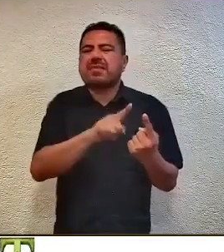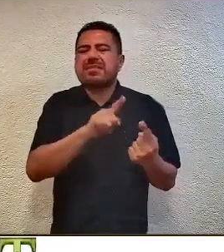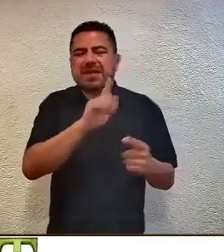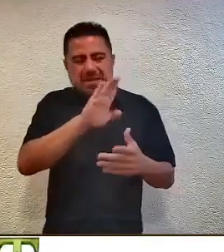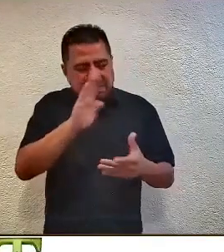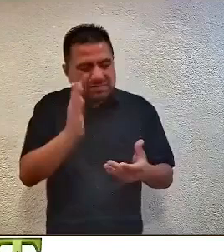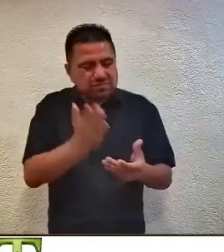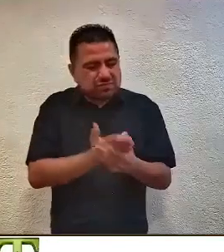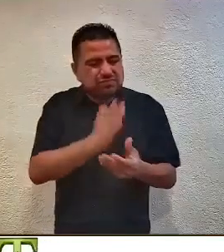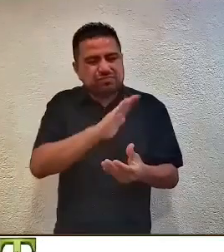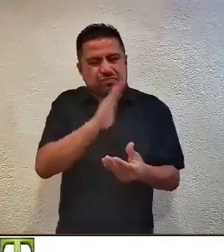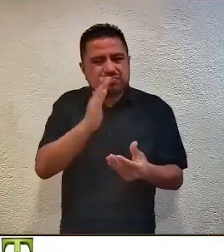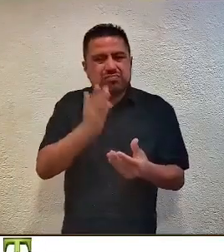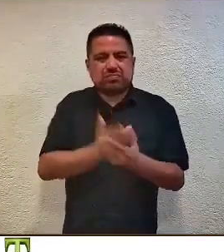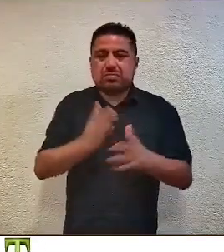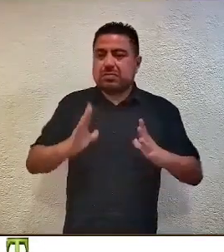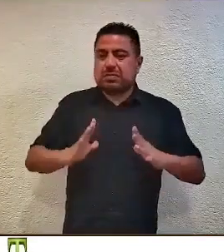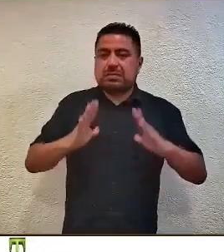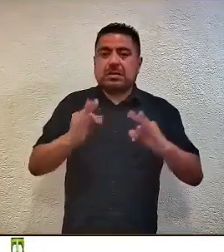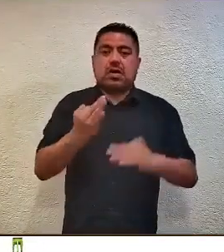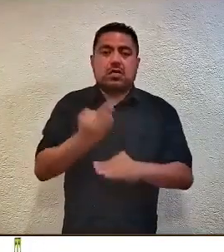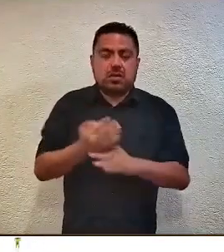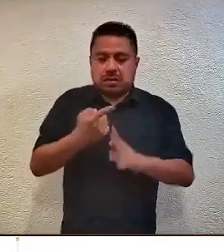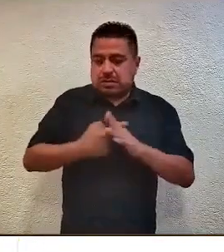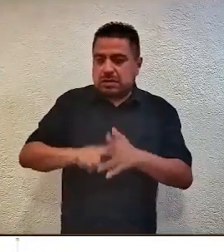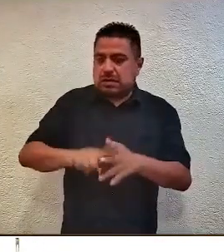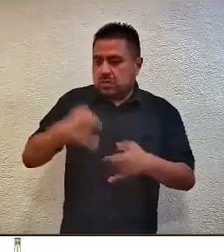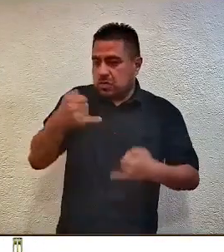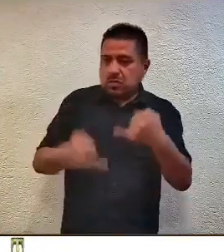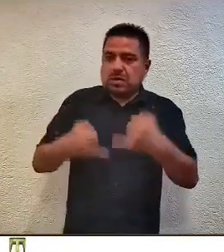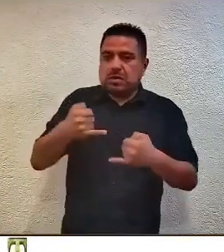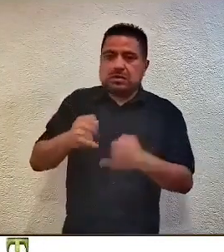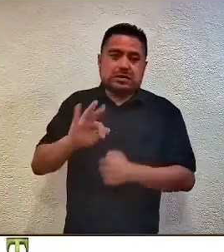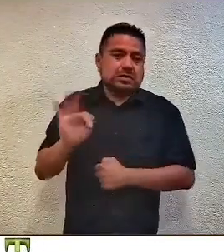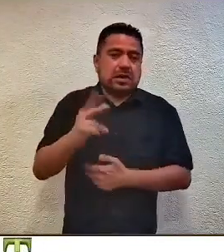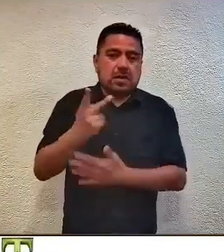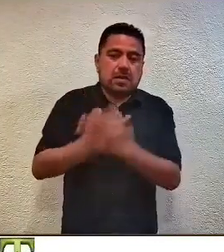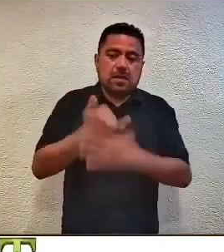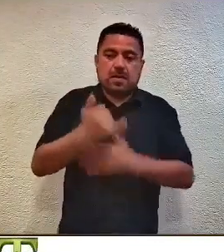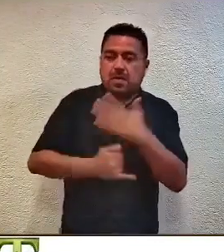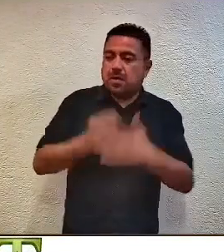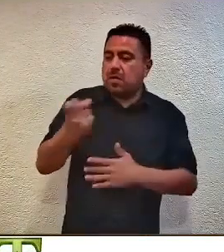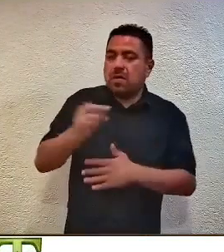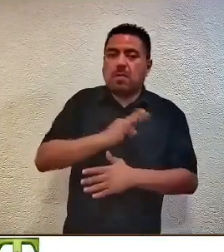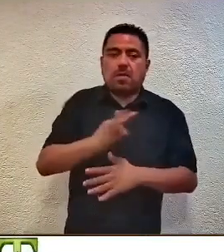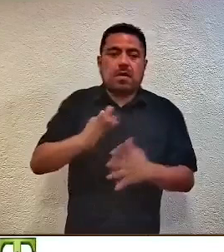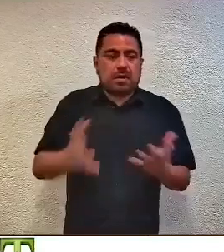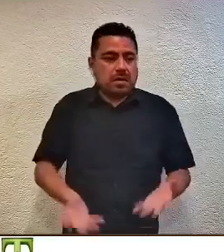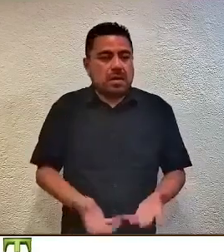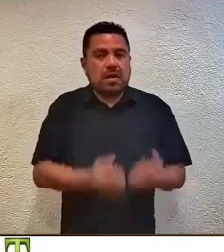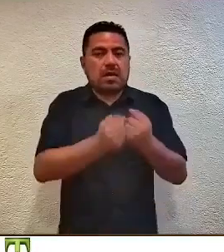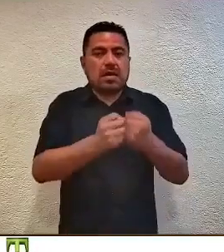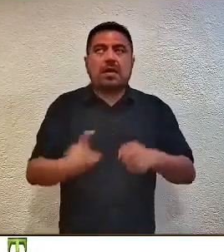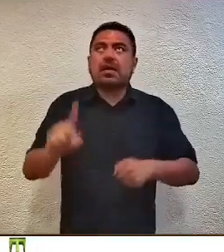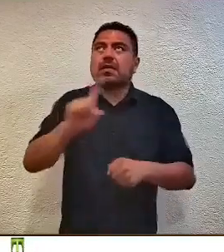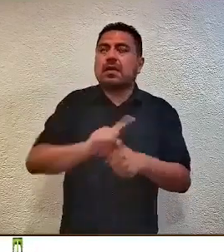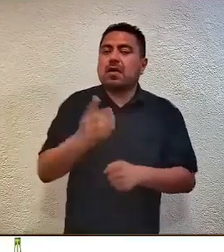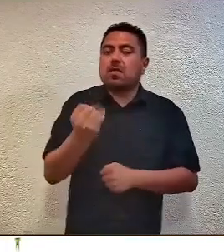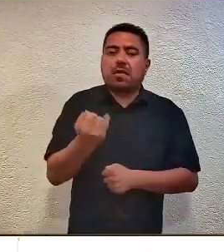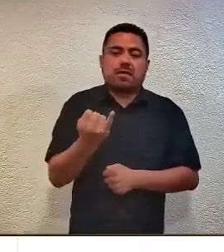anexos que dio origen al presente juicio, el cual, según el proyecto, finalmente se logró el día 9 de